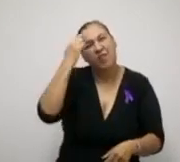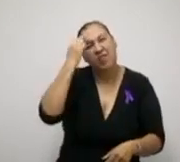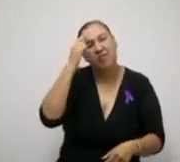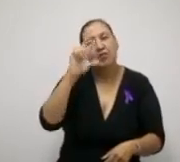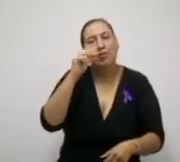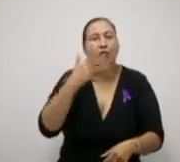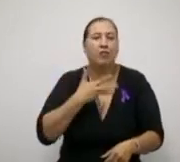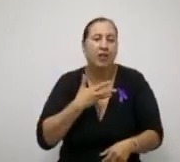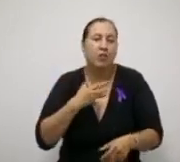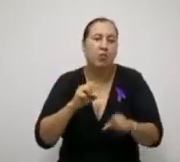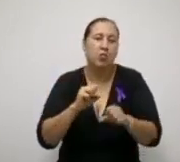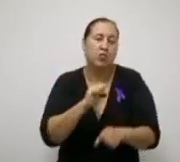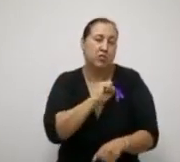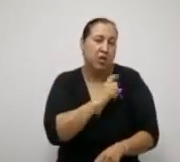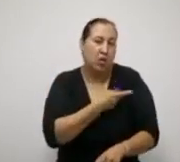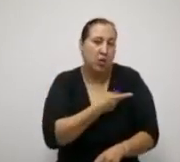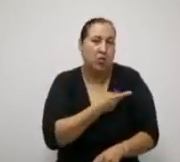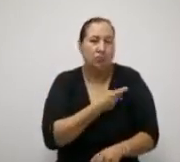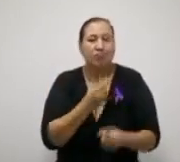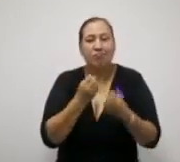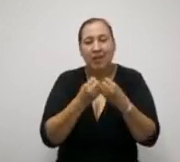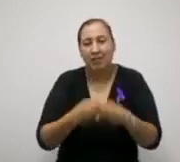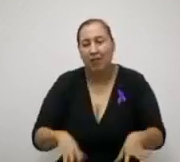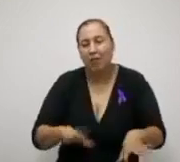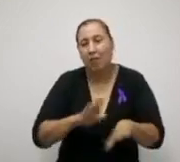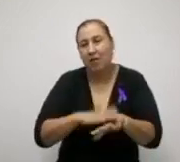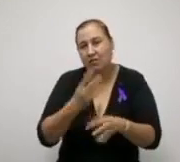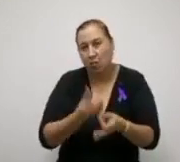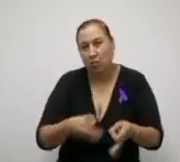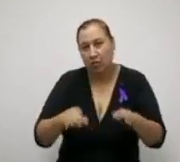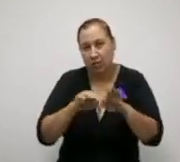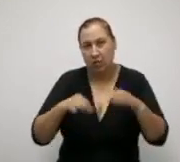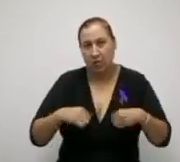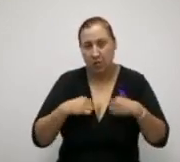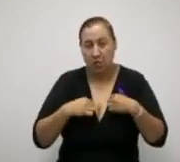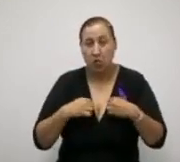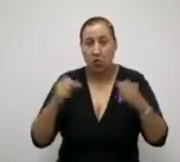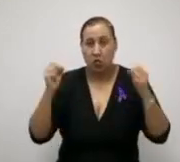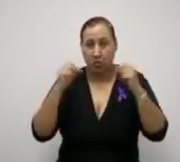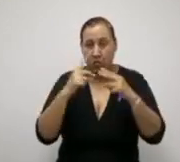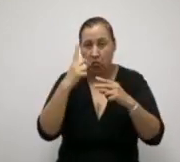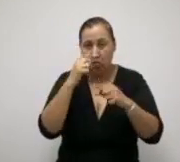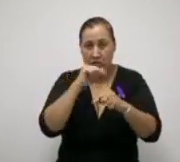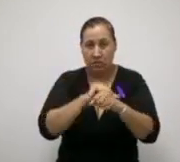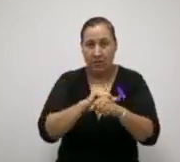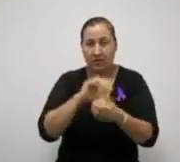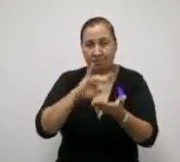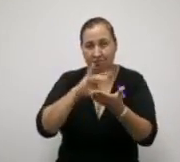perdemos la única riqueza verdadera que tenemos en la vida. Nos vemos la próxima semana.